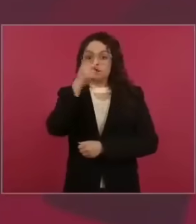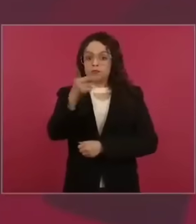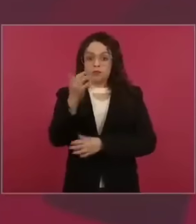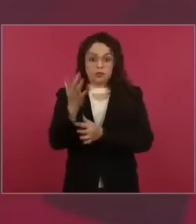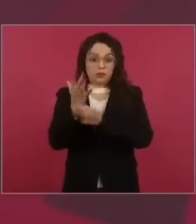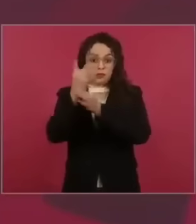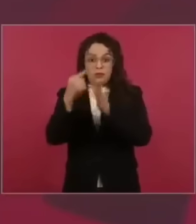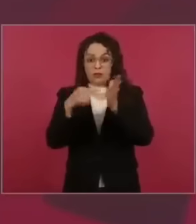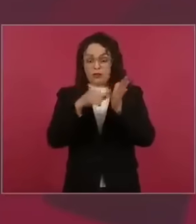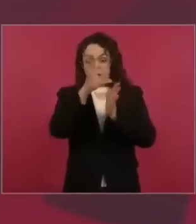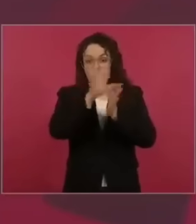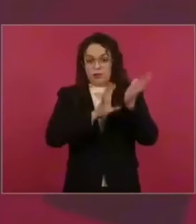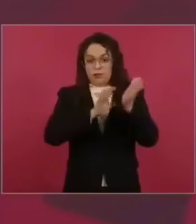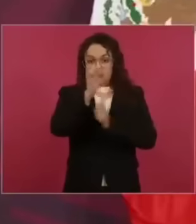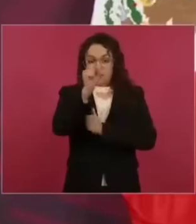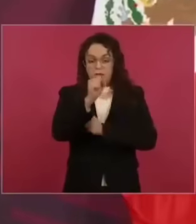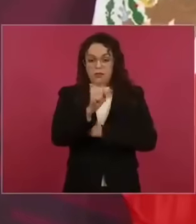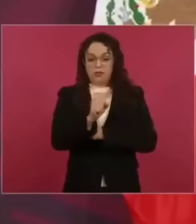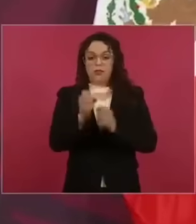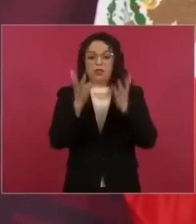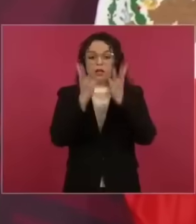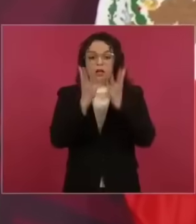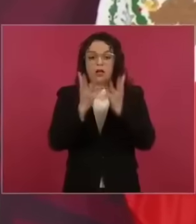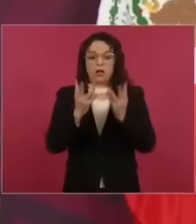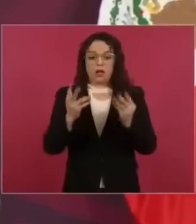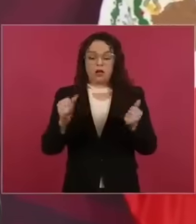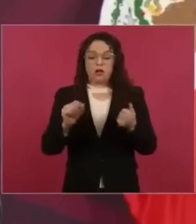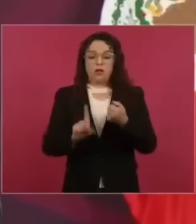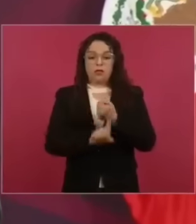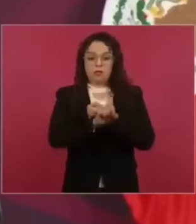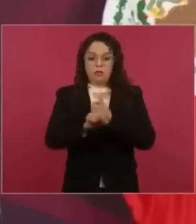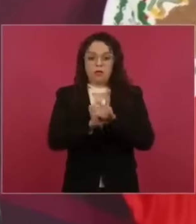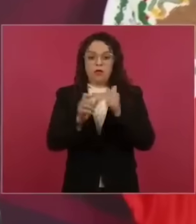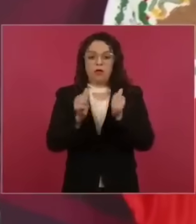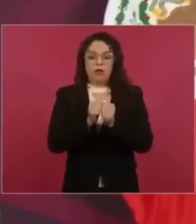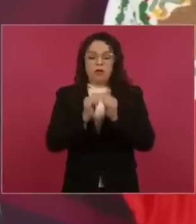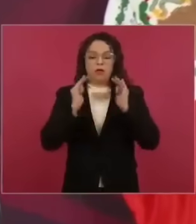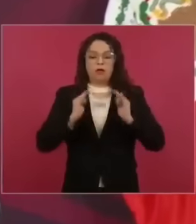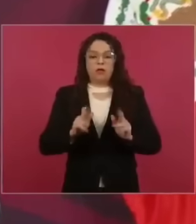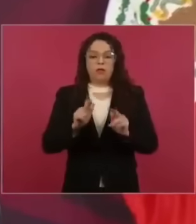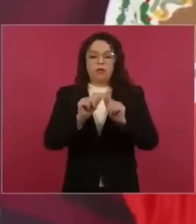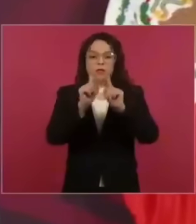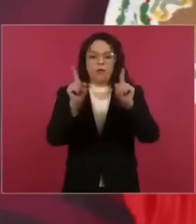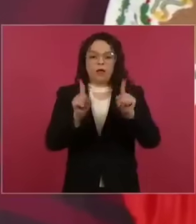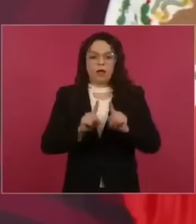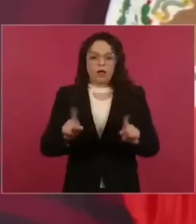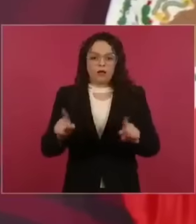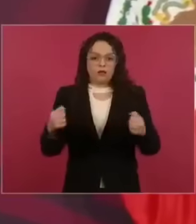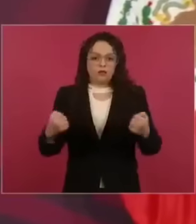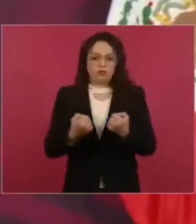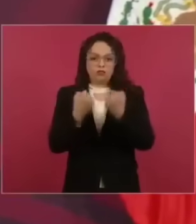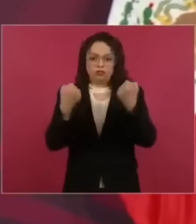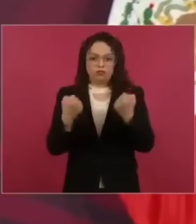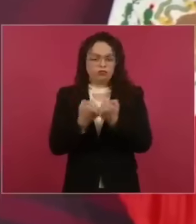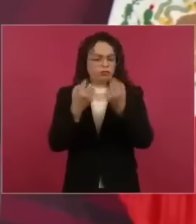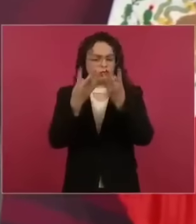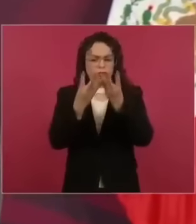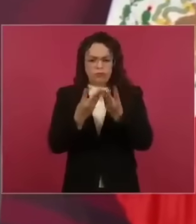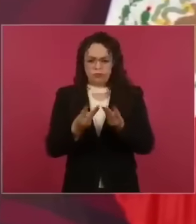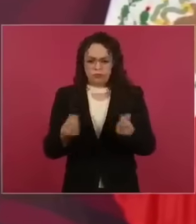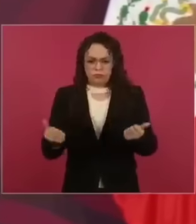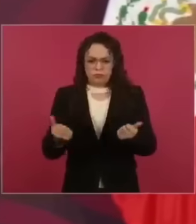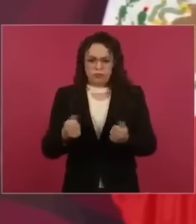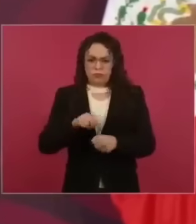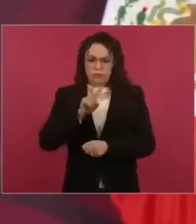Peña nadie le importaba lo que hacían o de qué vivían y ahora con lupa con microscopio se fijan Qué